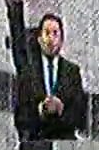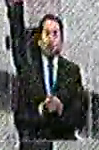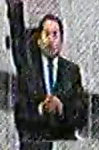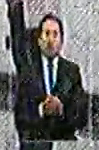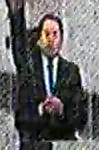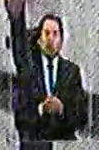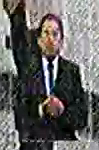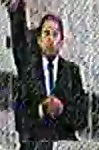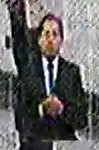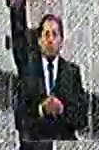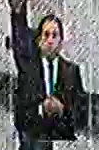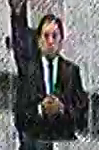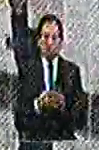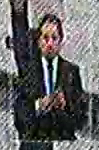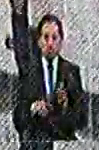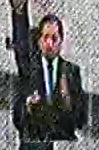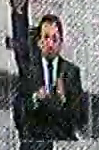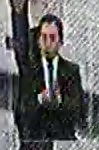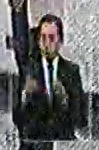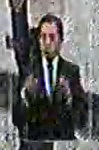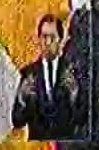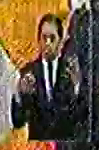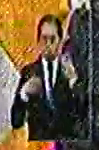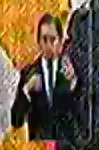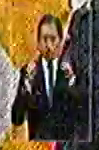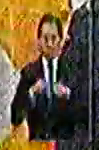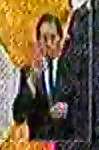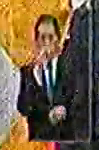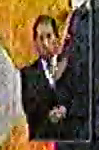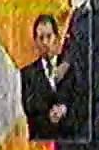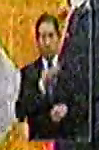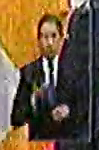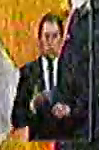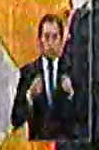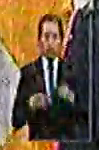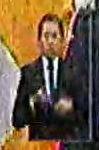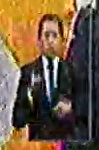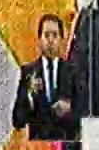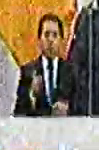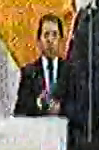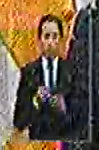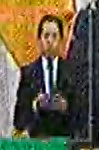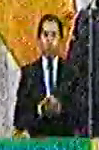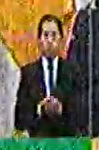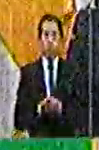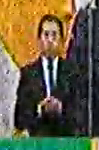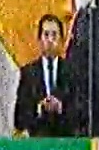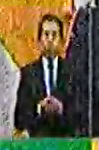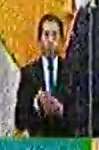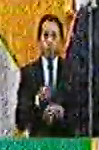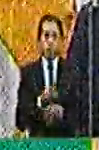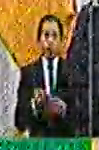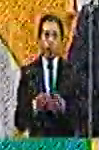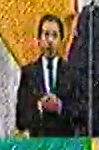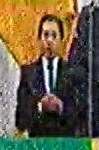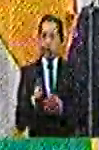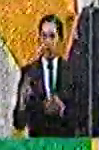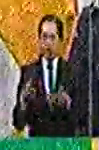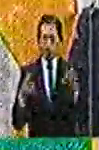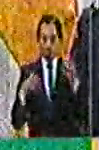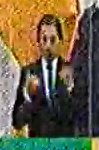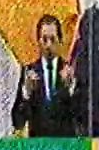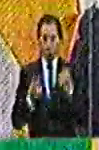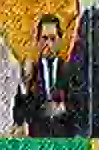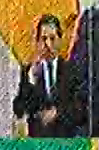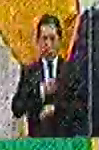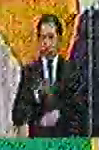Por norma constitucional puede ejercer la presidencia del Estado, y lo va a ejercer el día de hoy